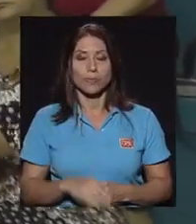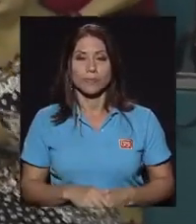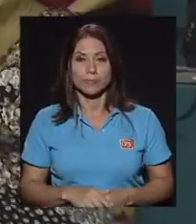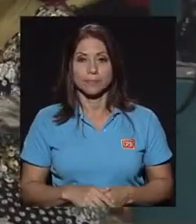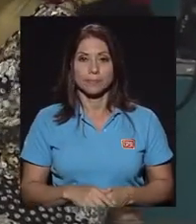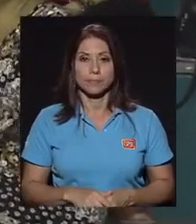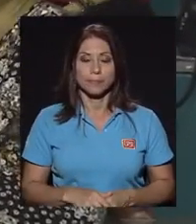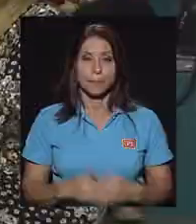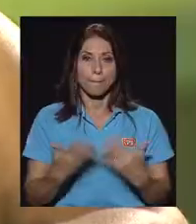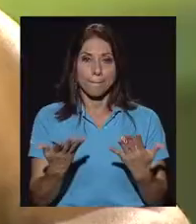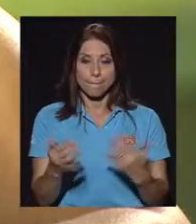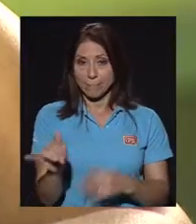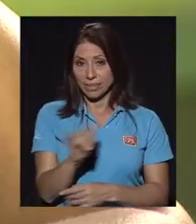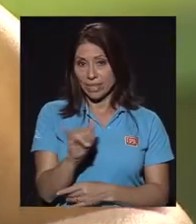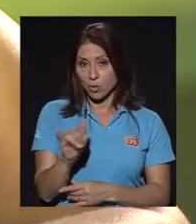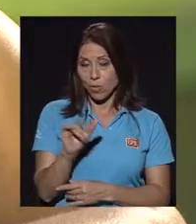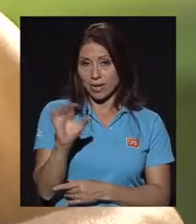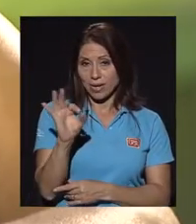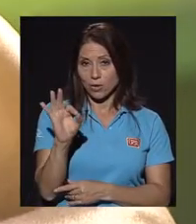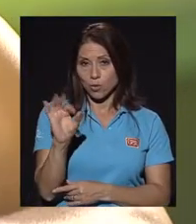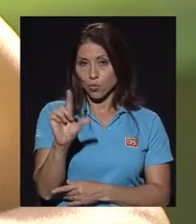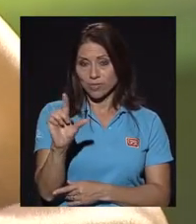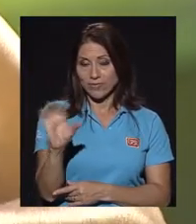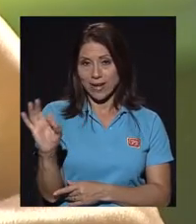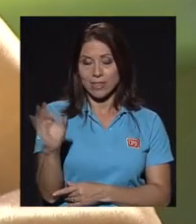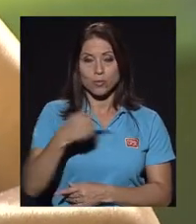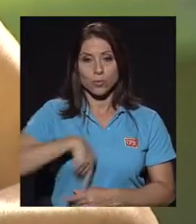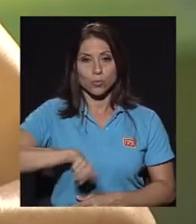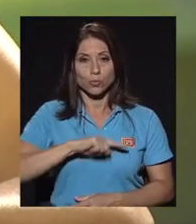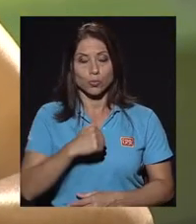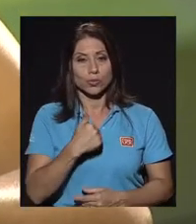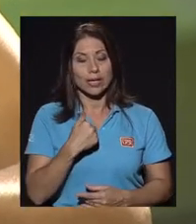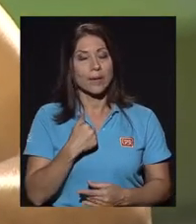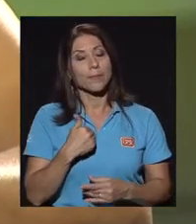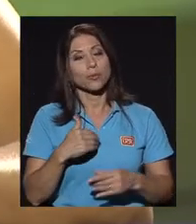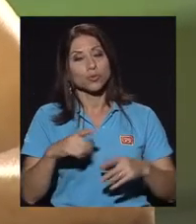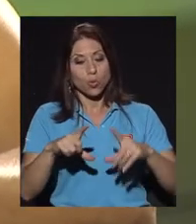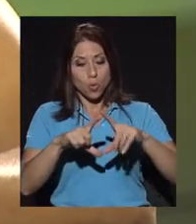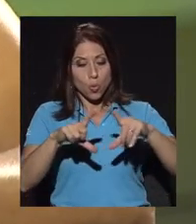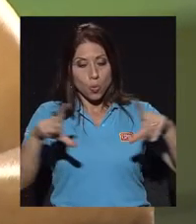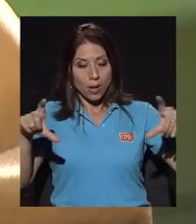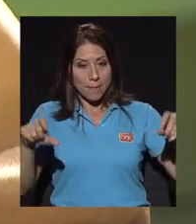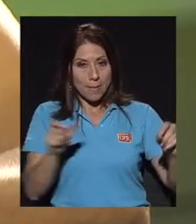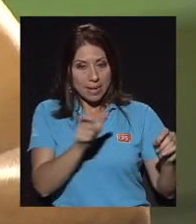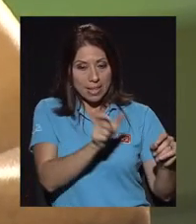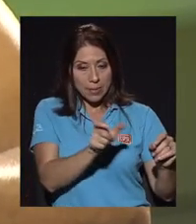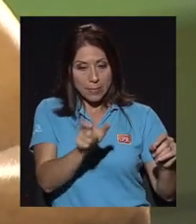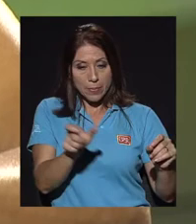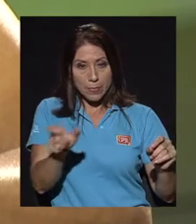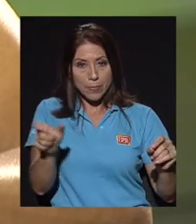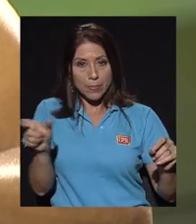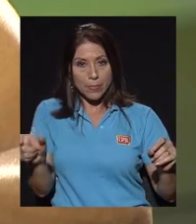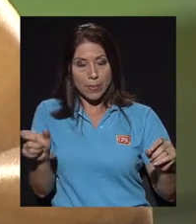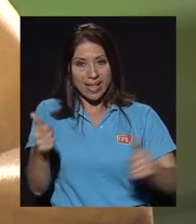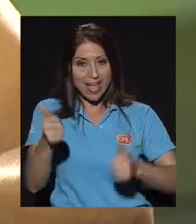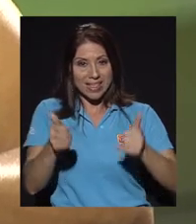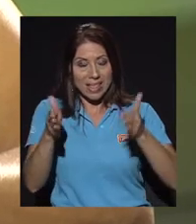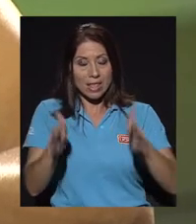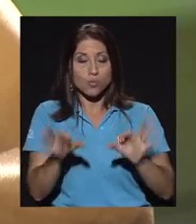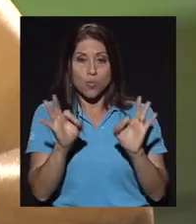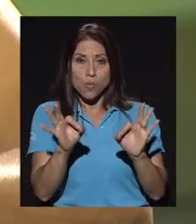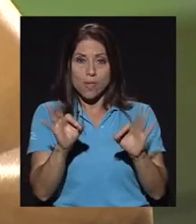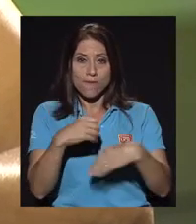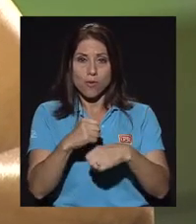Bueno, al igual que don Luis Fernando, nosotros contamos con una papeleta muy bien formada.